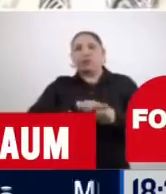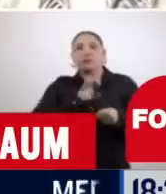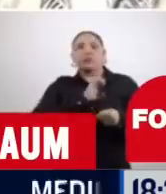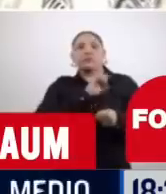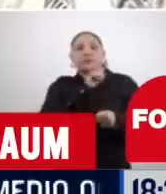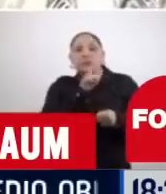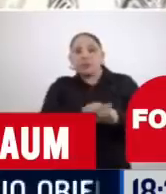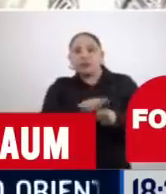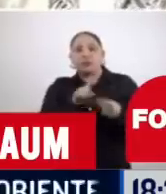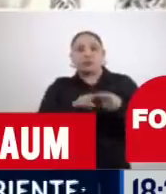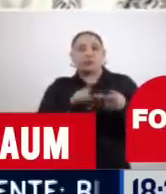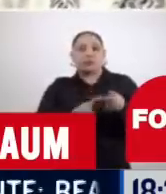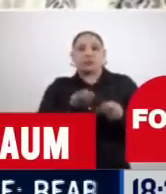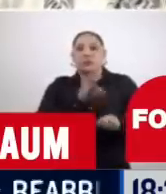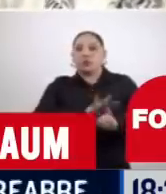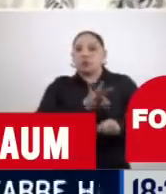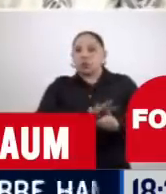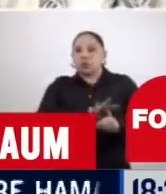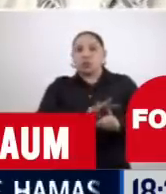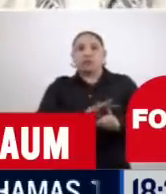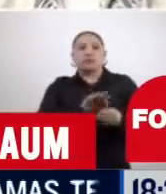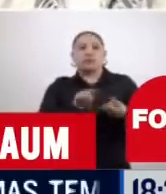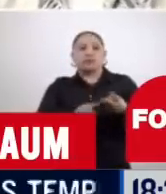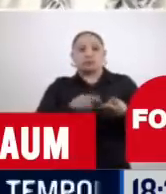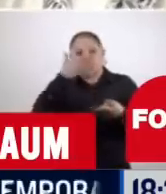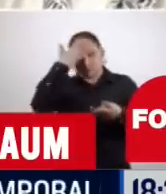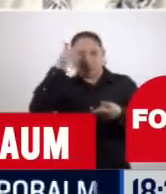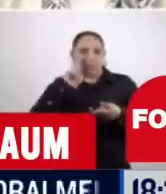para apoyarlos en esta etapa de cuarentena por